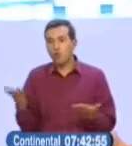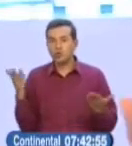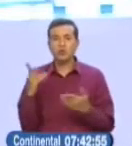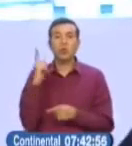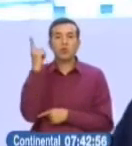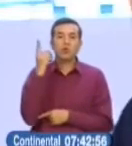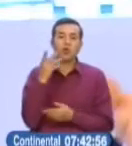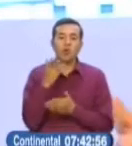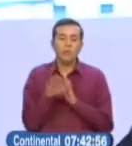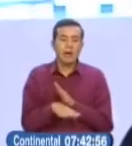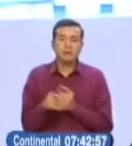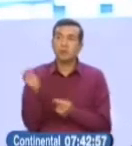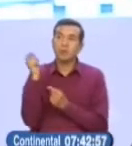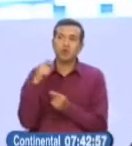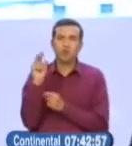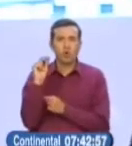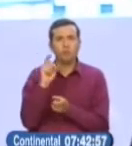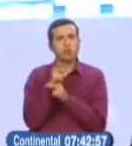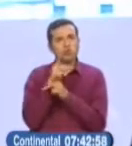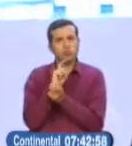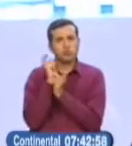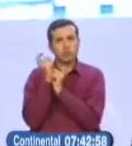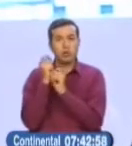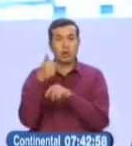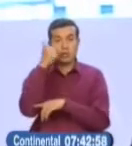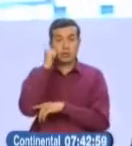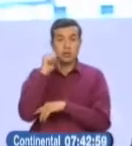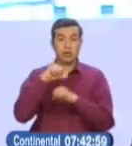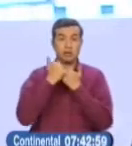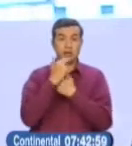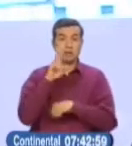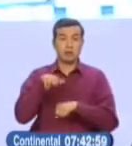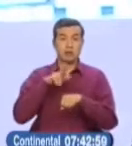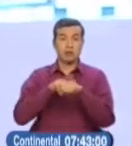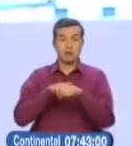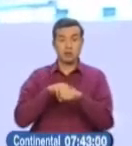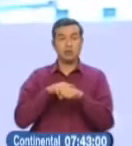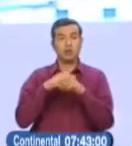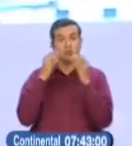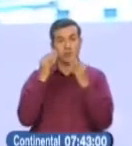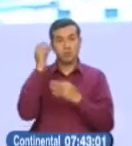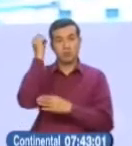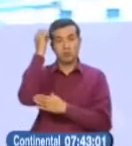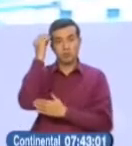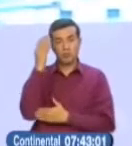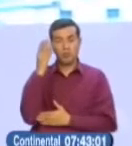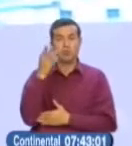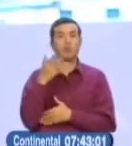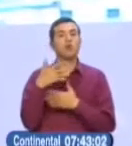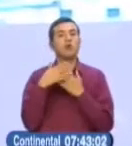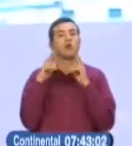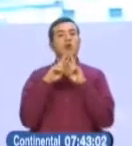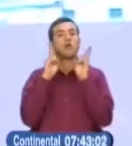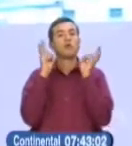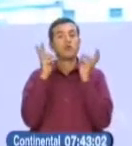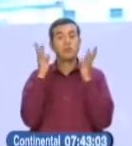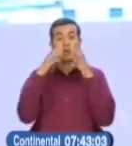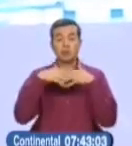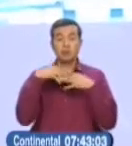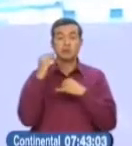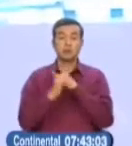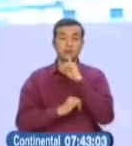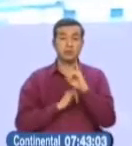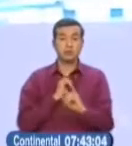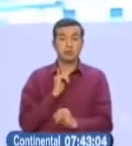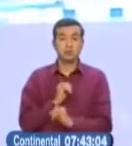especialización. Ayer en la Asamblea Nacional pude hacer la presentación de una ponencia relacionada con la crisis